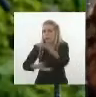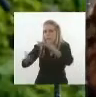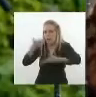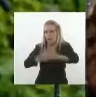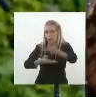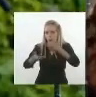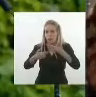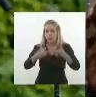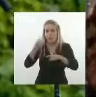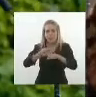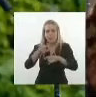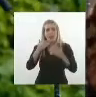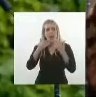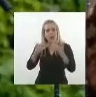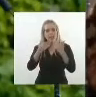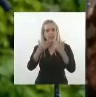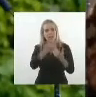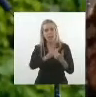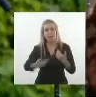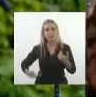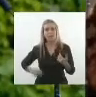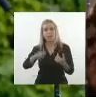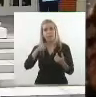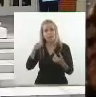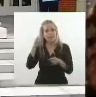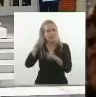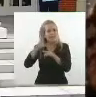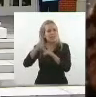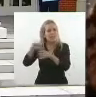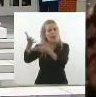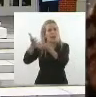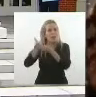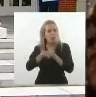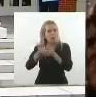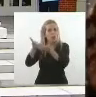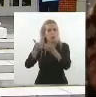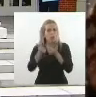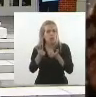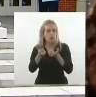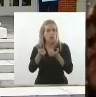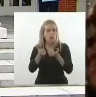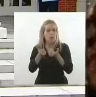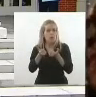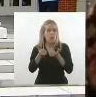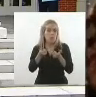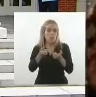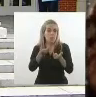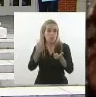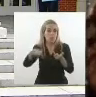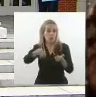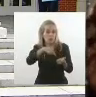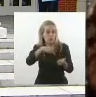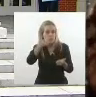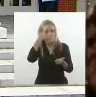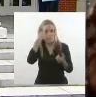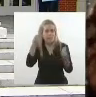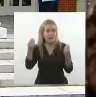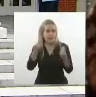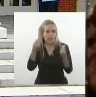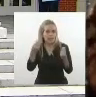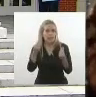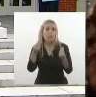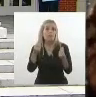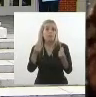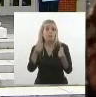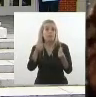vaticano es justamente un reclamo conseguir adhesiones en un reclamo de suspensión de la aplicación de éstas sobre casas que se le